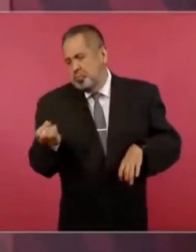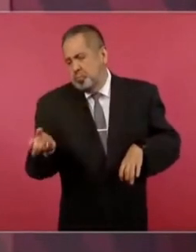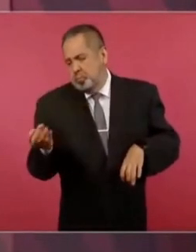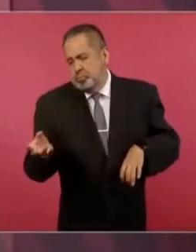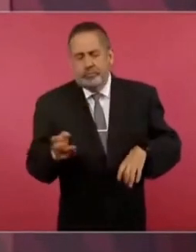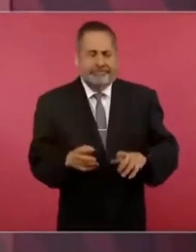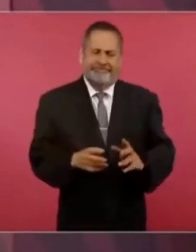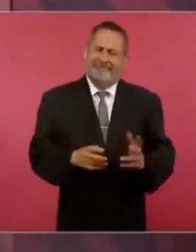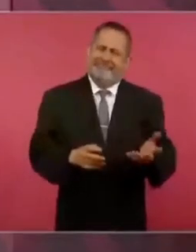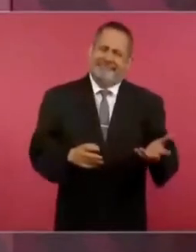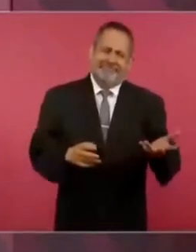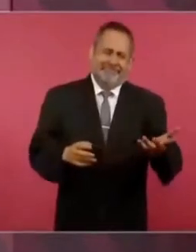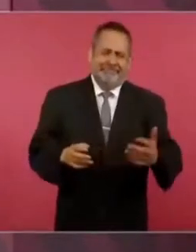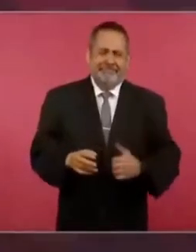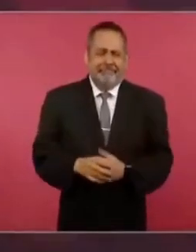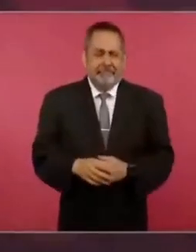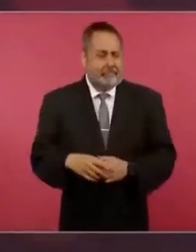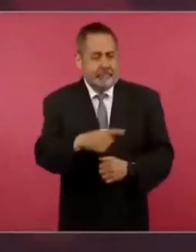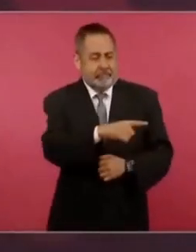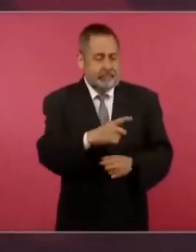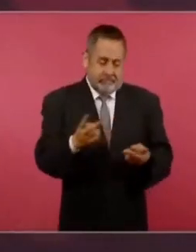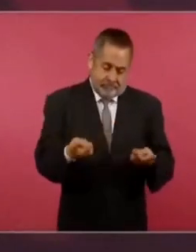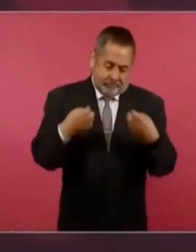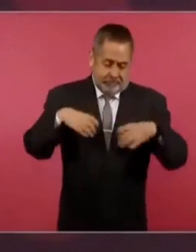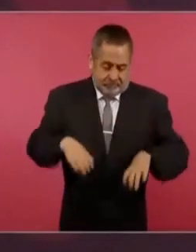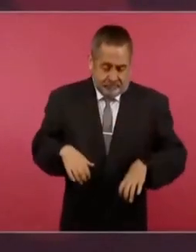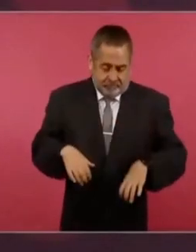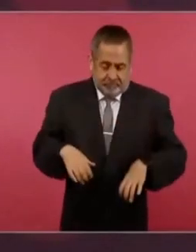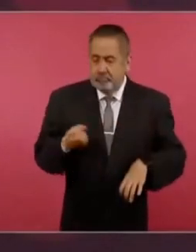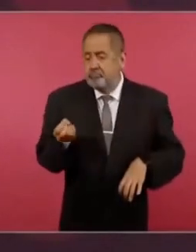Y estos roban y no saben.